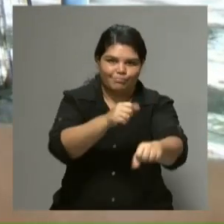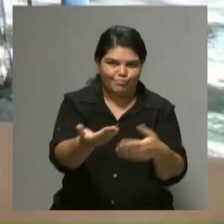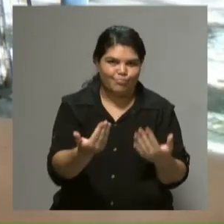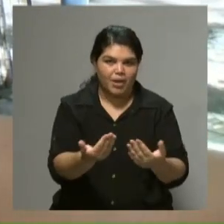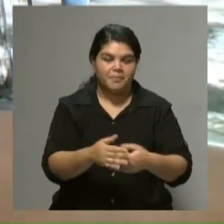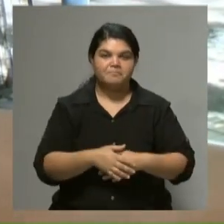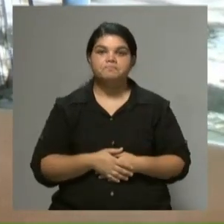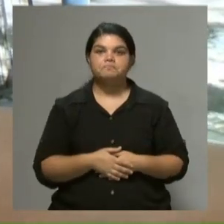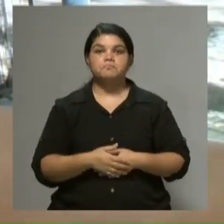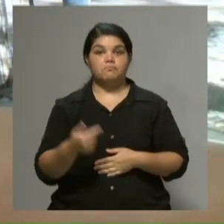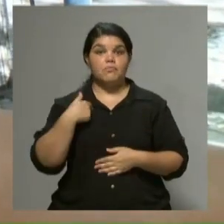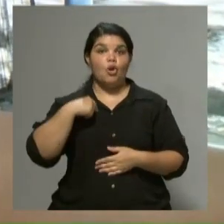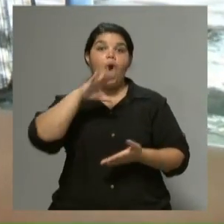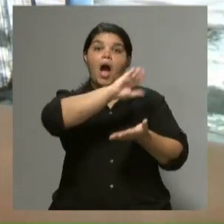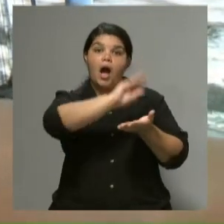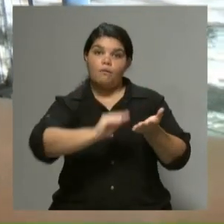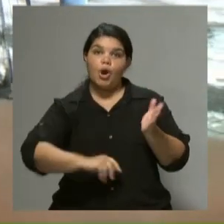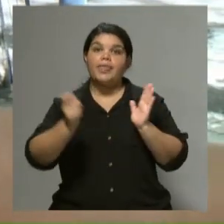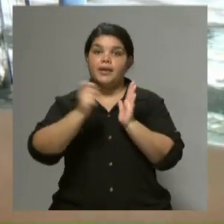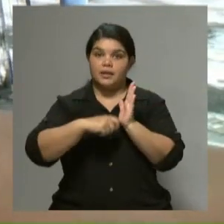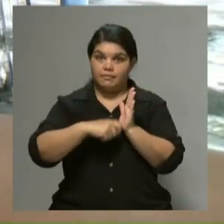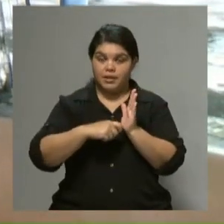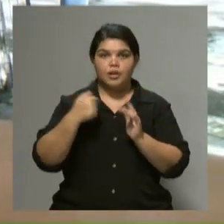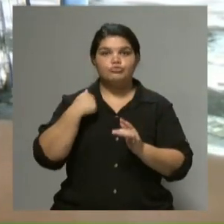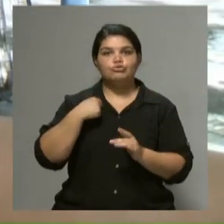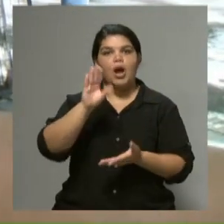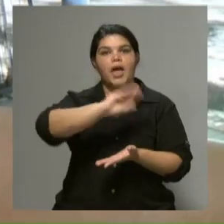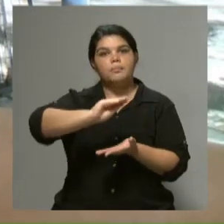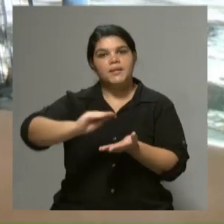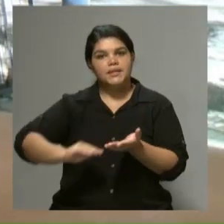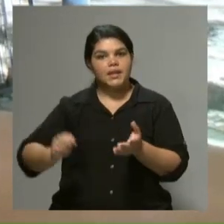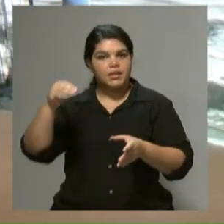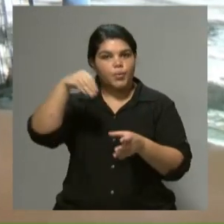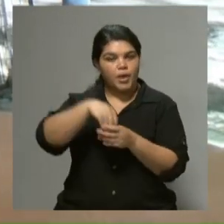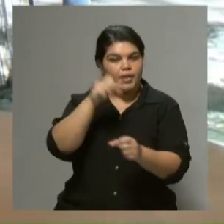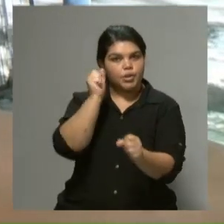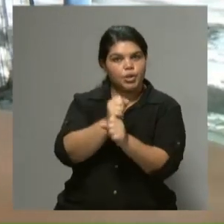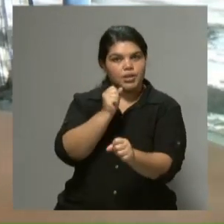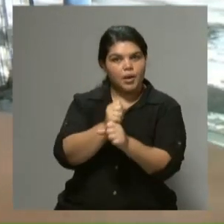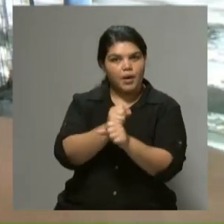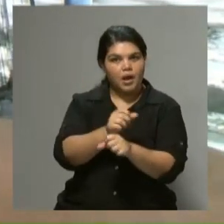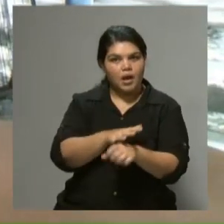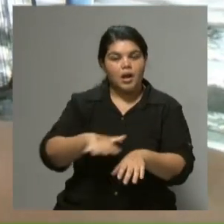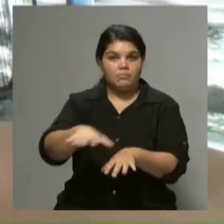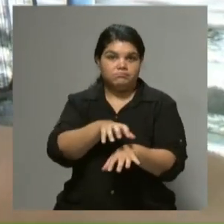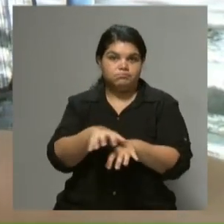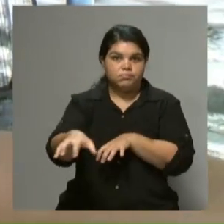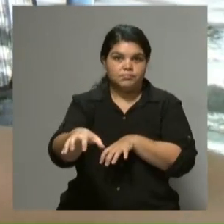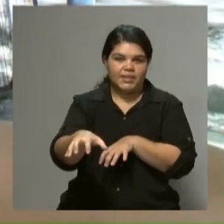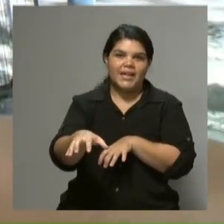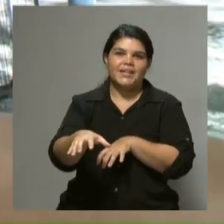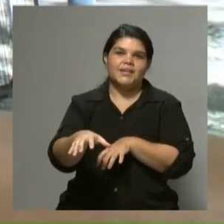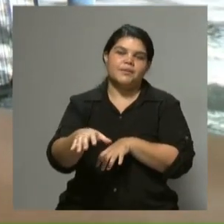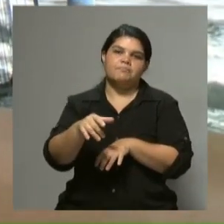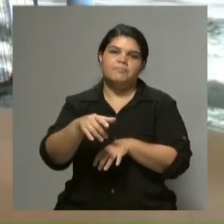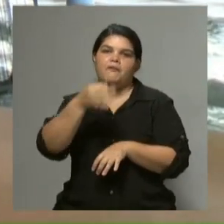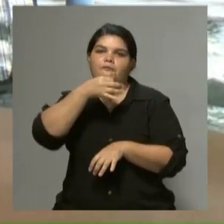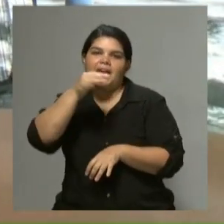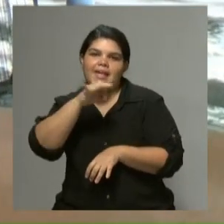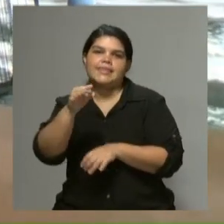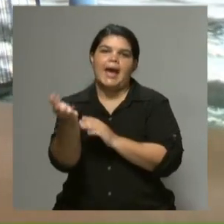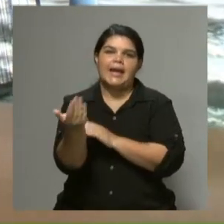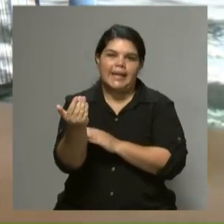escribana, actualmente me desempeño en el área administrativa de una inmobiliaria familiar en Luján y